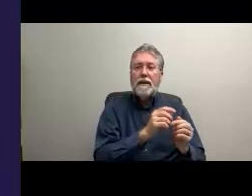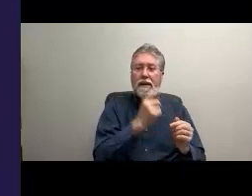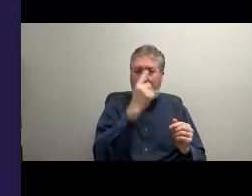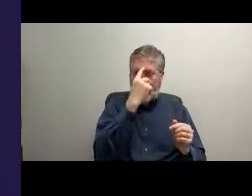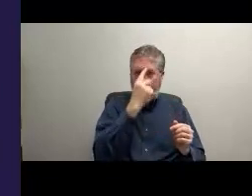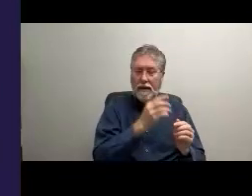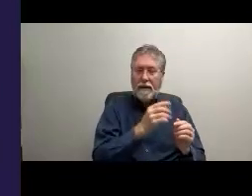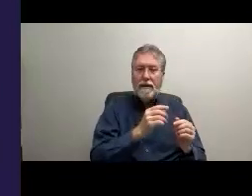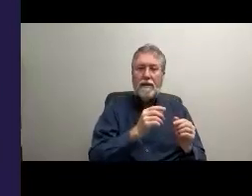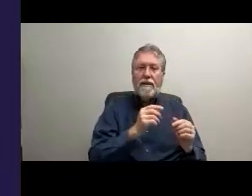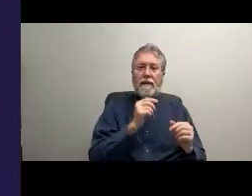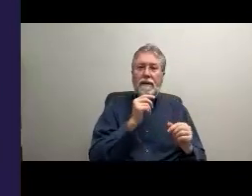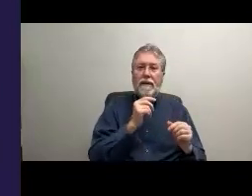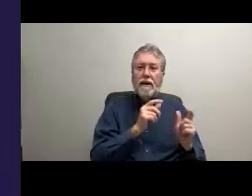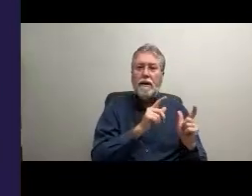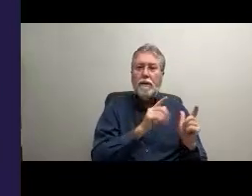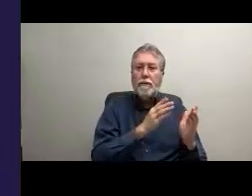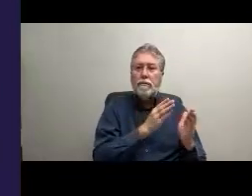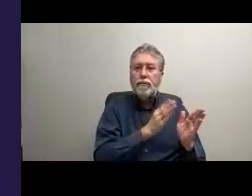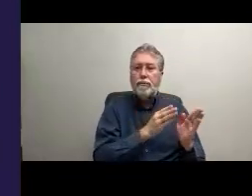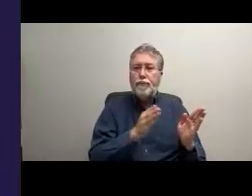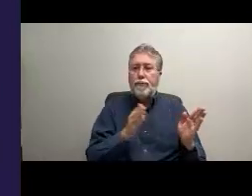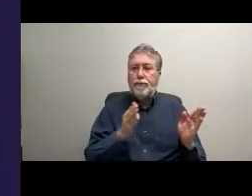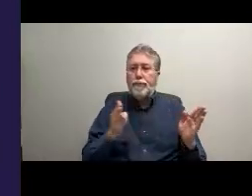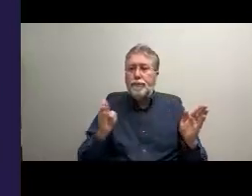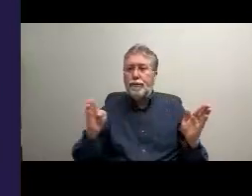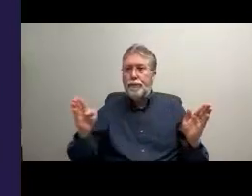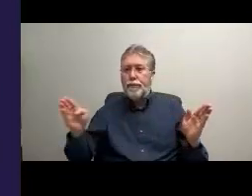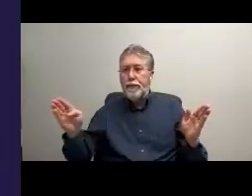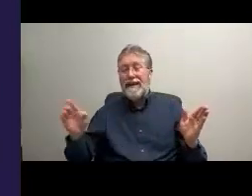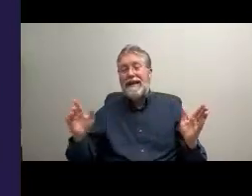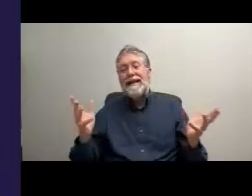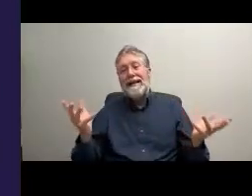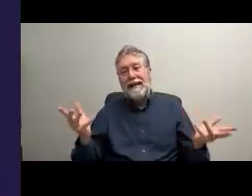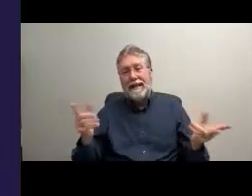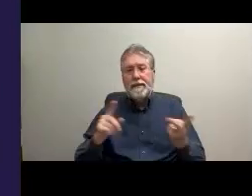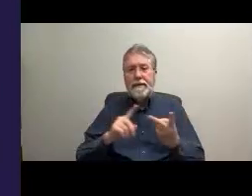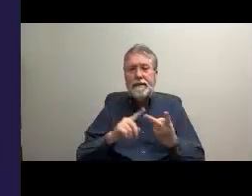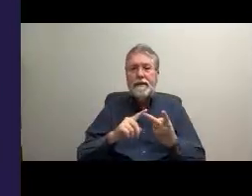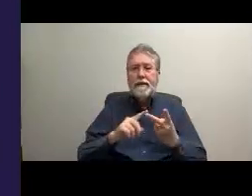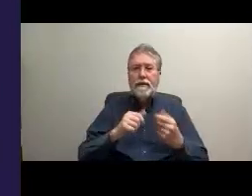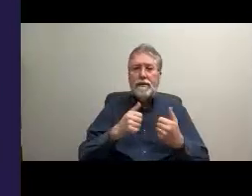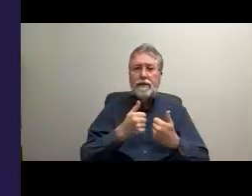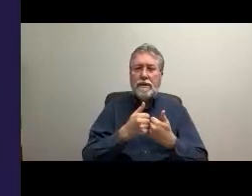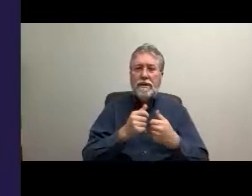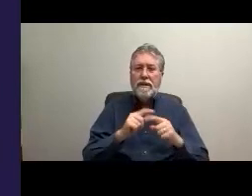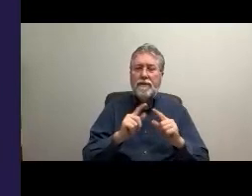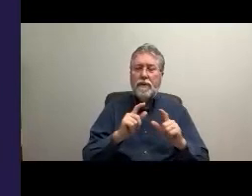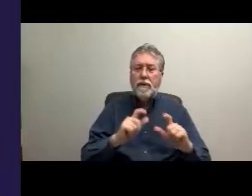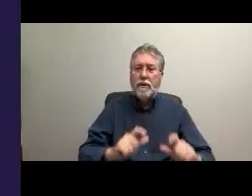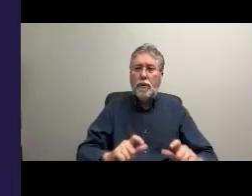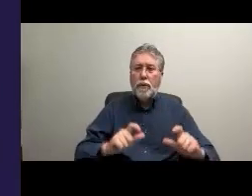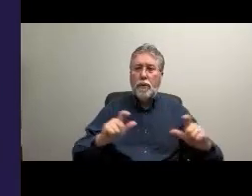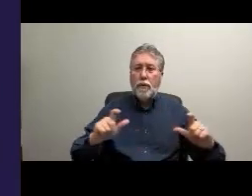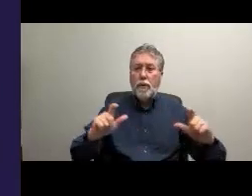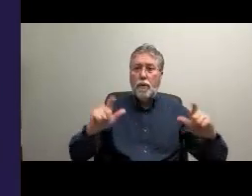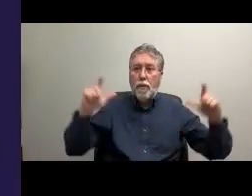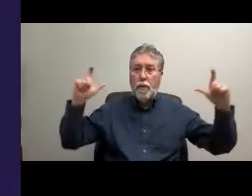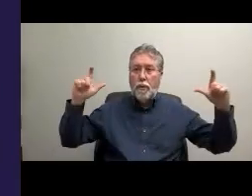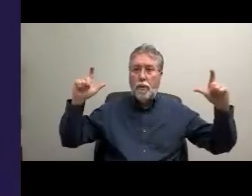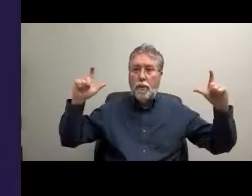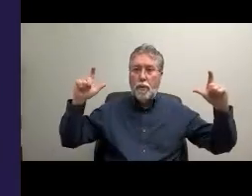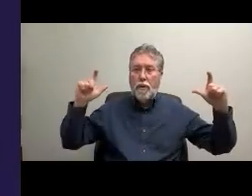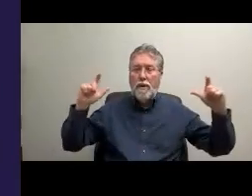abajo. También tenemos el reto de las diferentes resoluciones espaciales y cómo agregamos las diferentes resoluciones